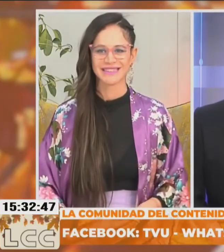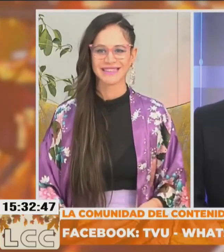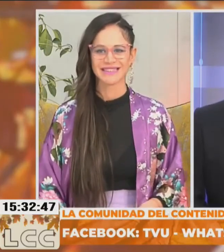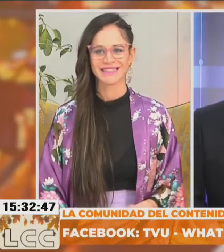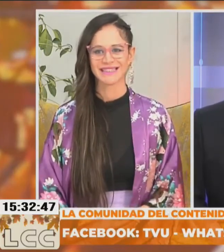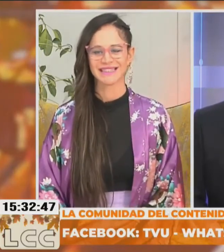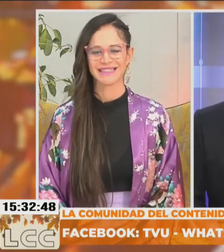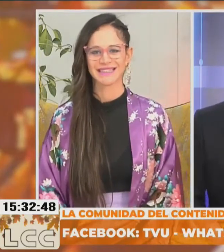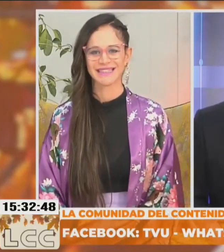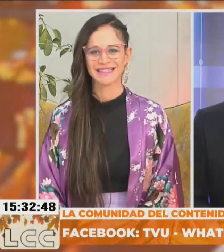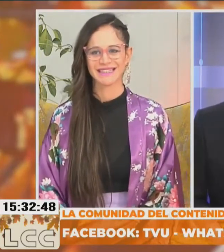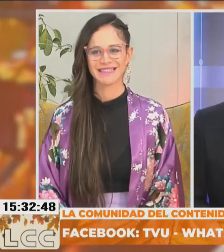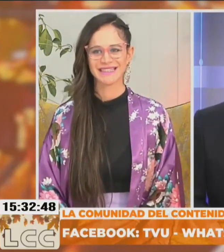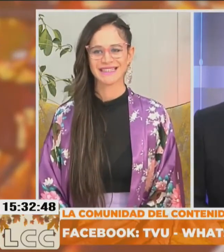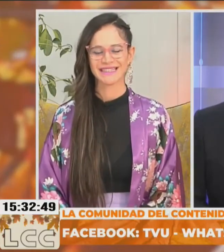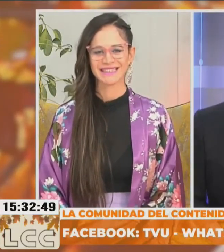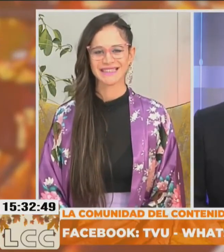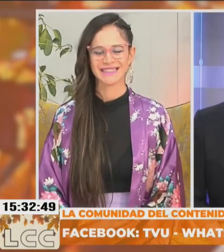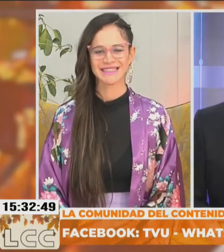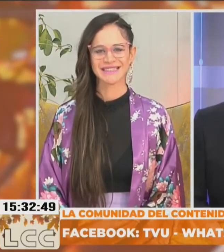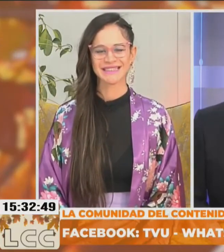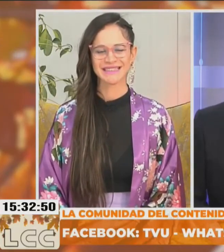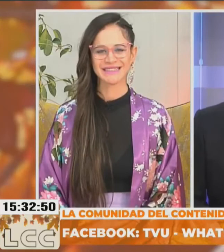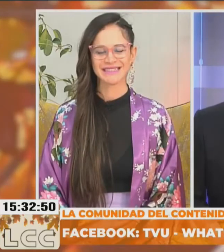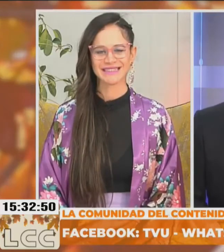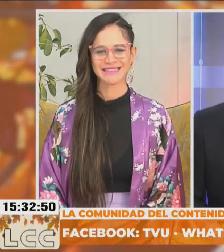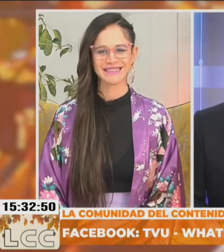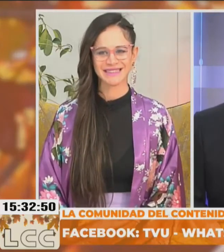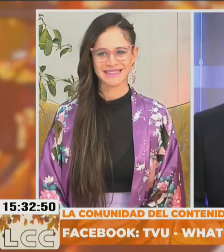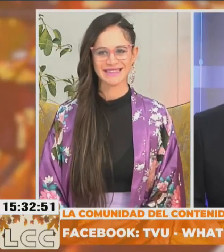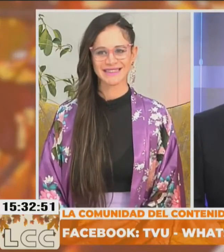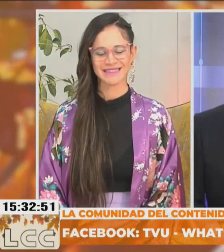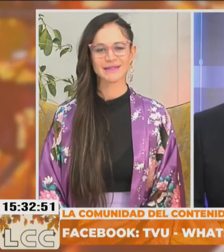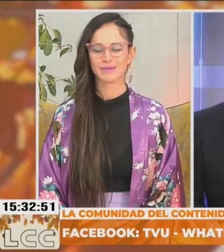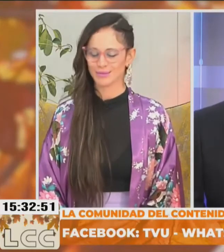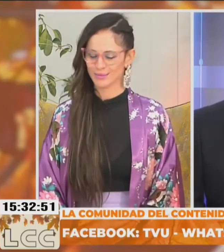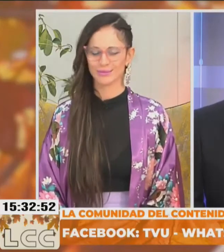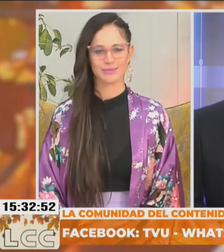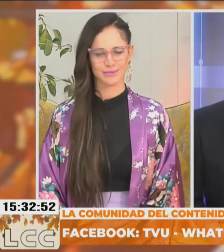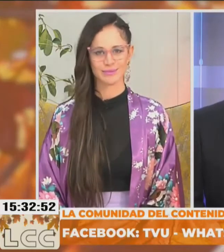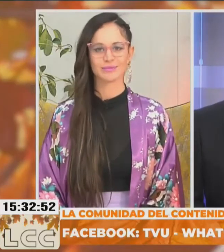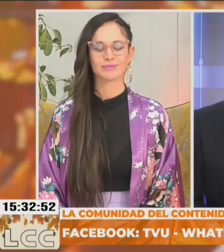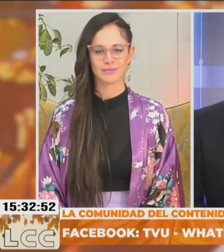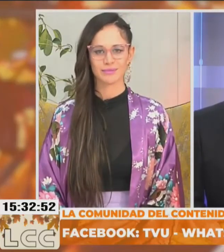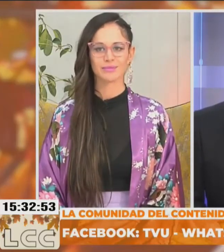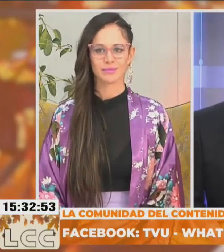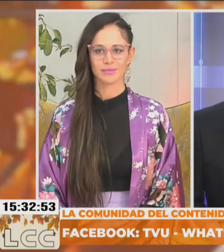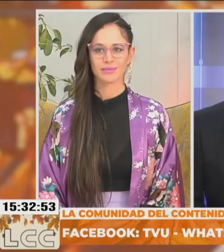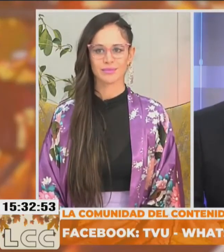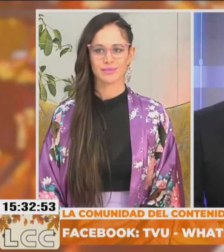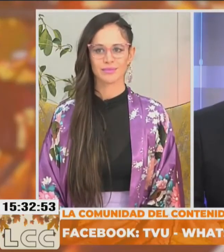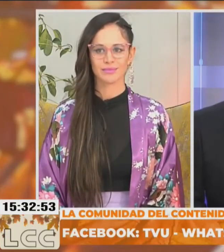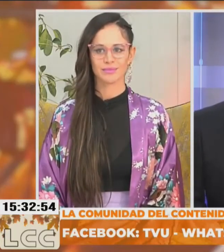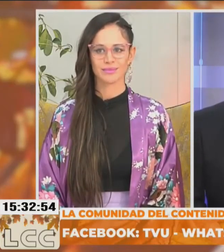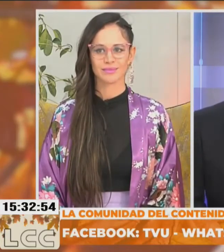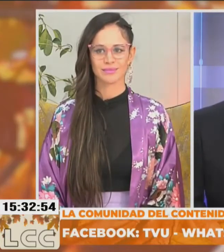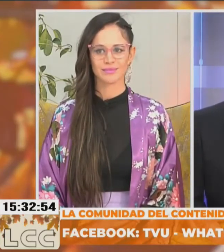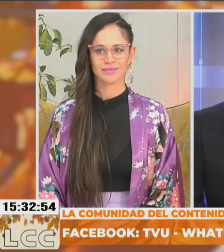Consi, muchas gracias. Y aquí estamos listos para revisar algunas noticias que marcan la actualidad regional, nacional e